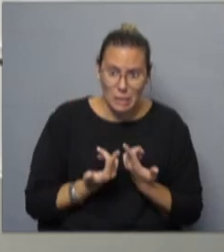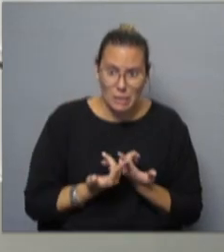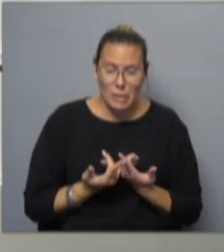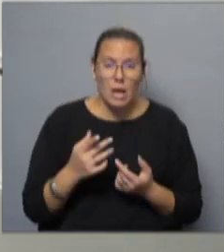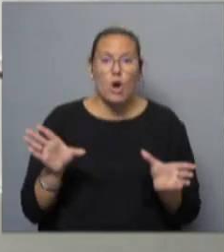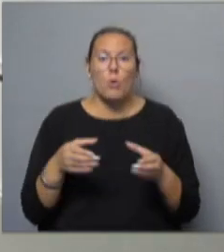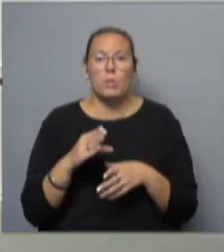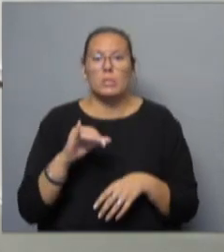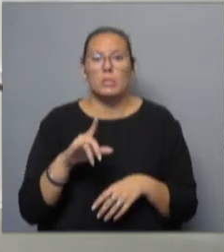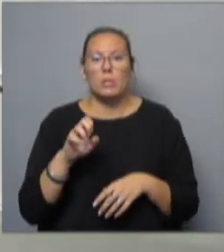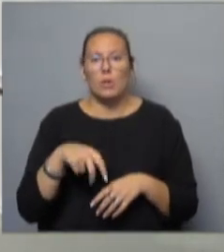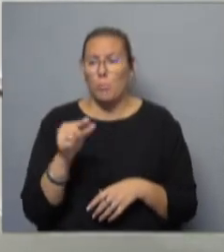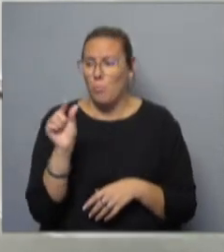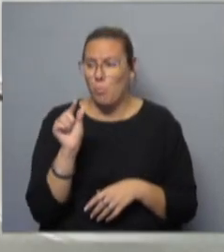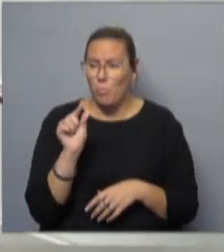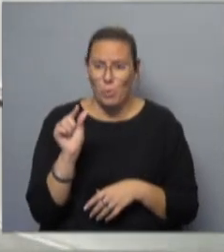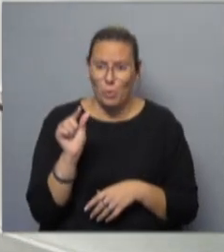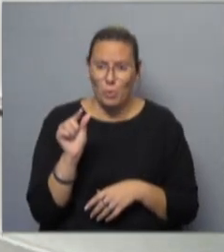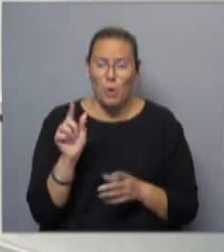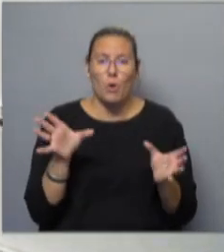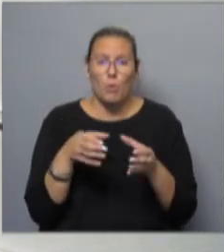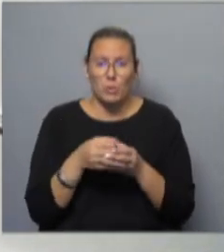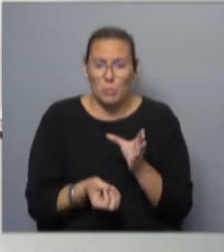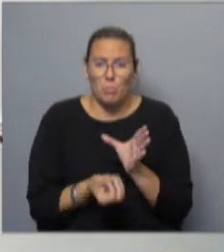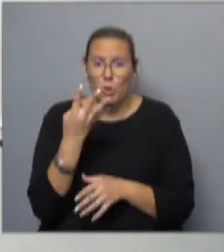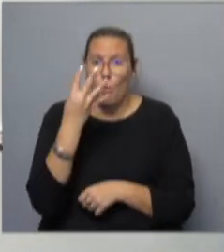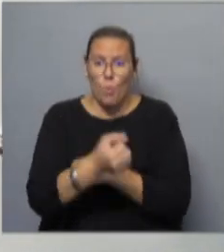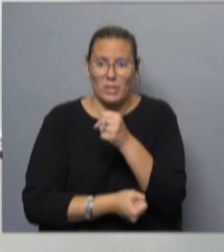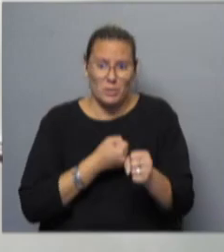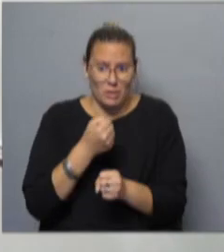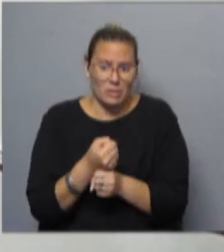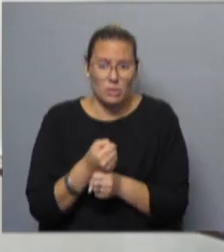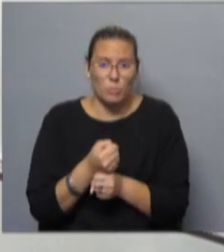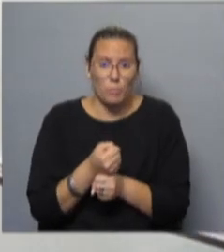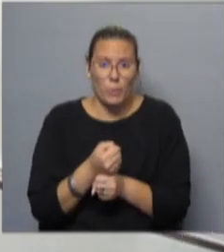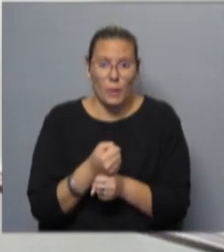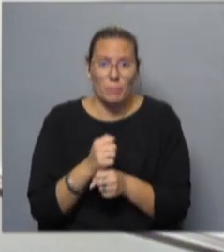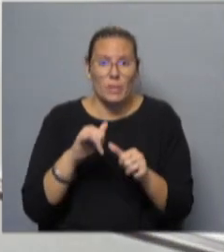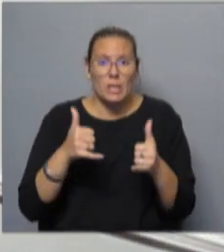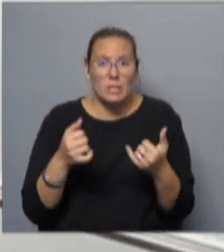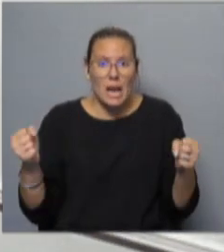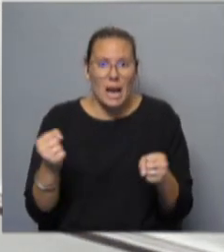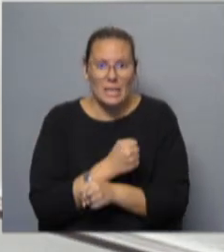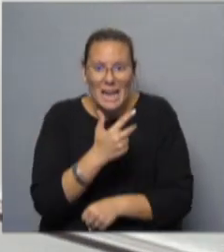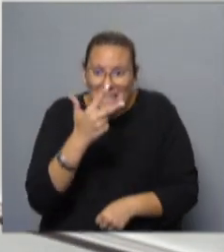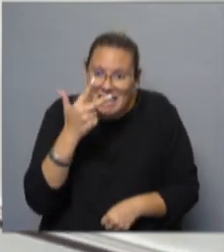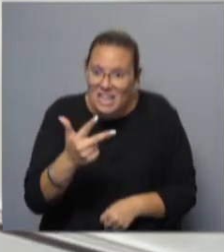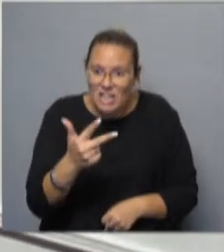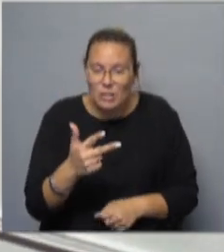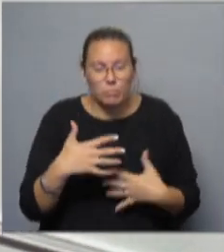digo la compañía ciclón teatro tiene muy poco tiempo somos una compañía emergente cuatro años recién y ya llegar a ganar y tres premios